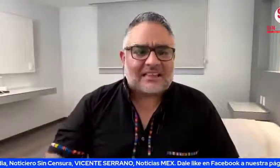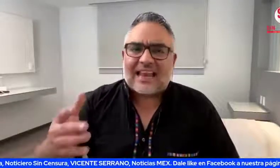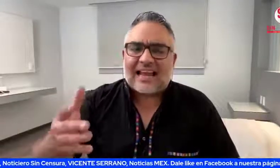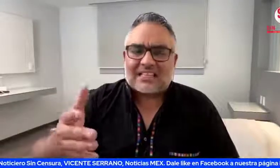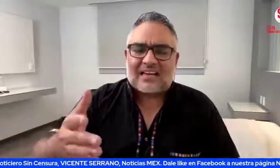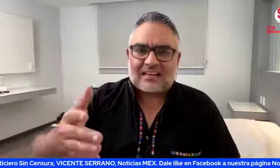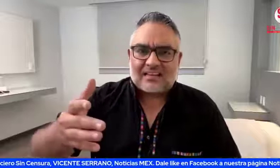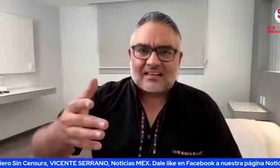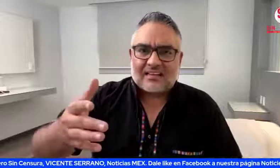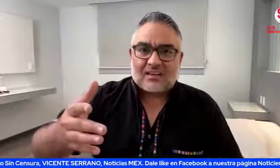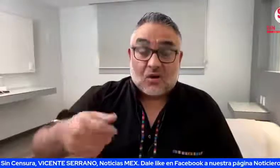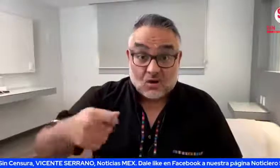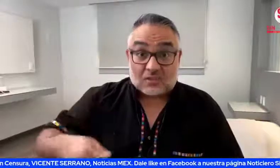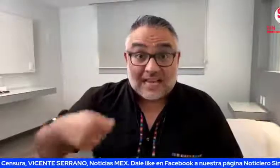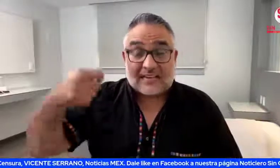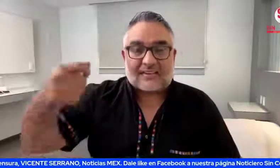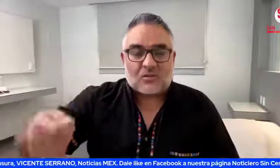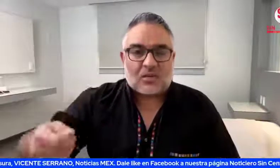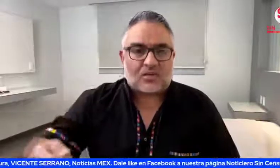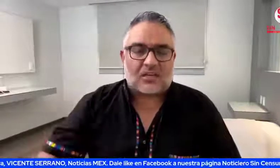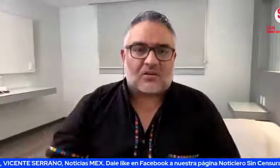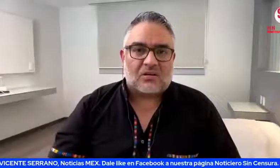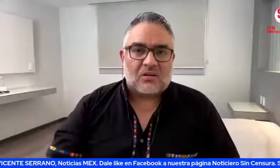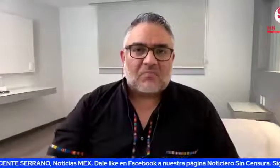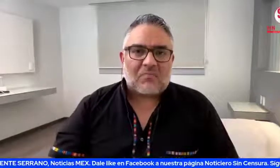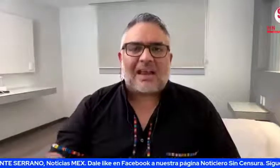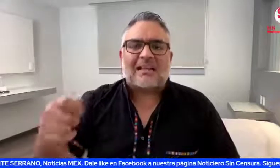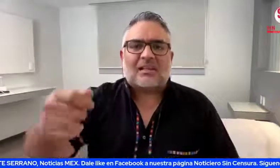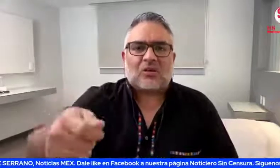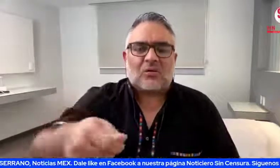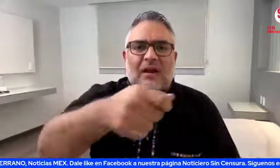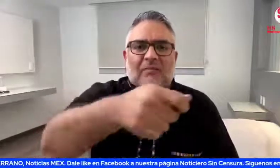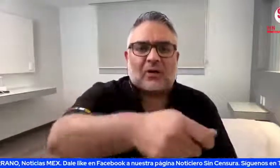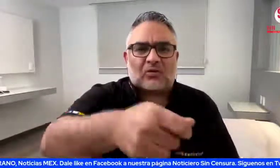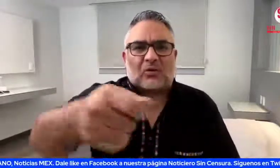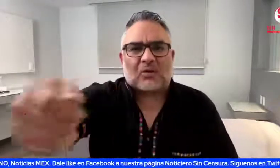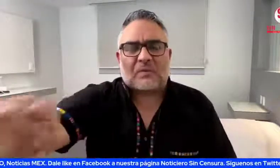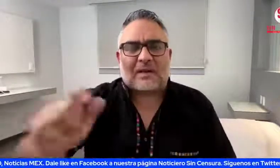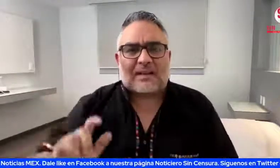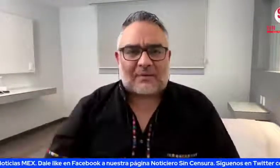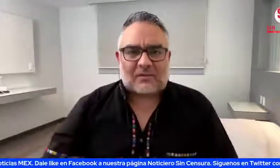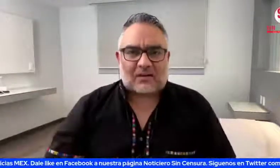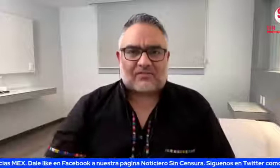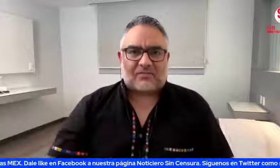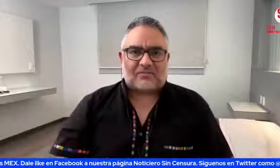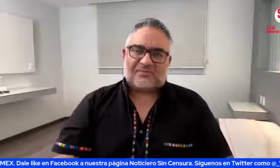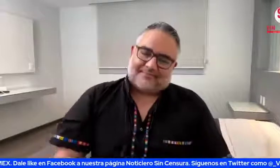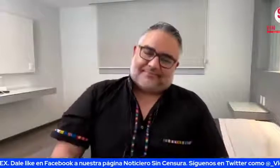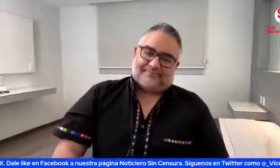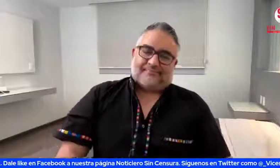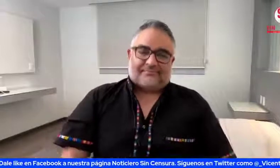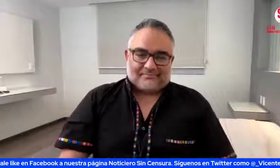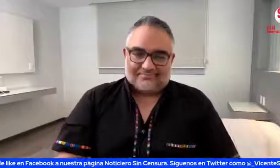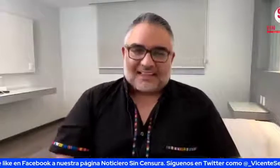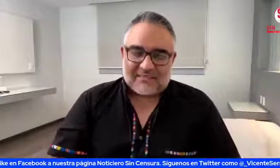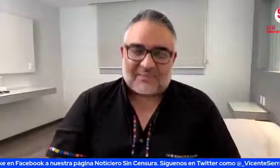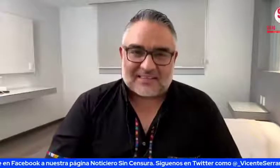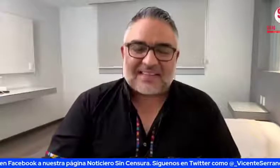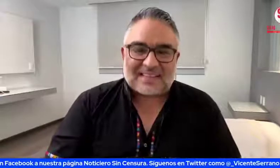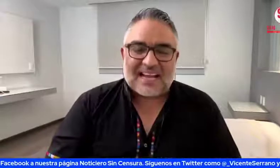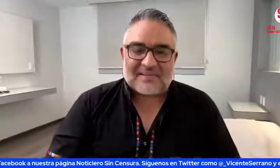la talacha o sacan de su bolsillo para el editor, para el productor, para el camarógrafo?